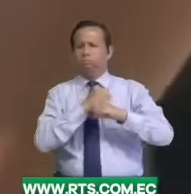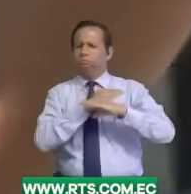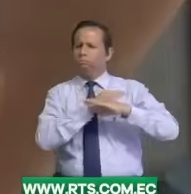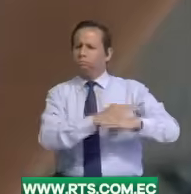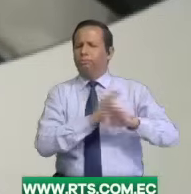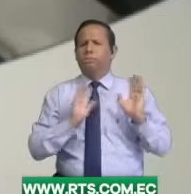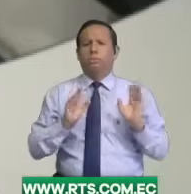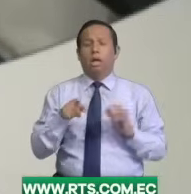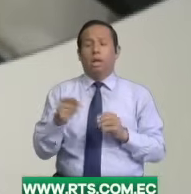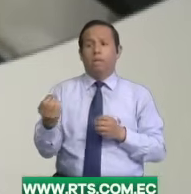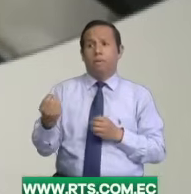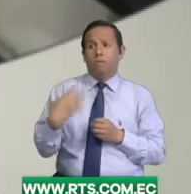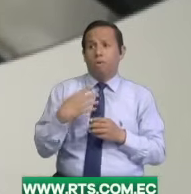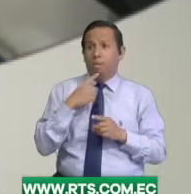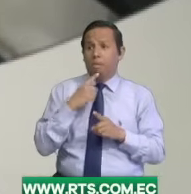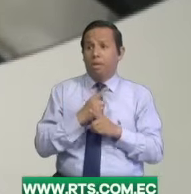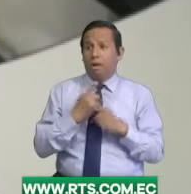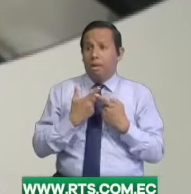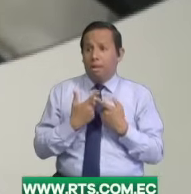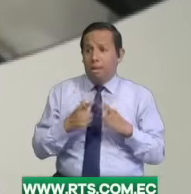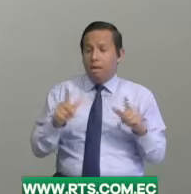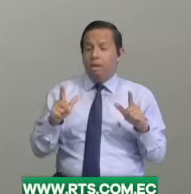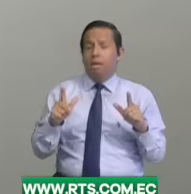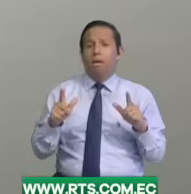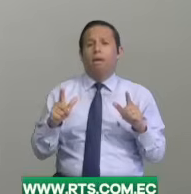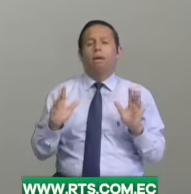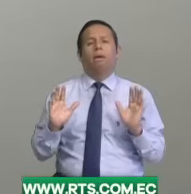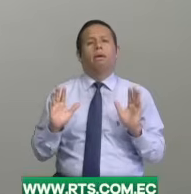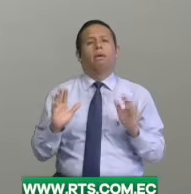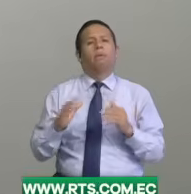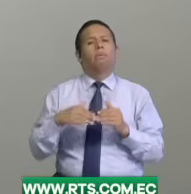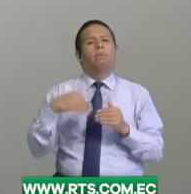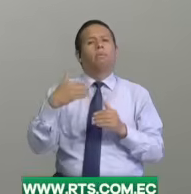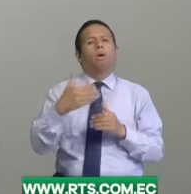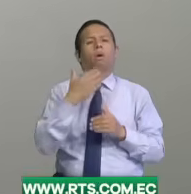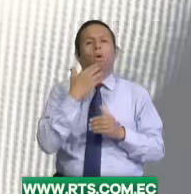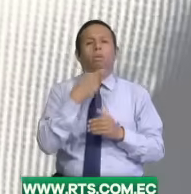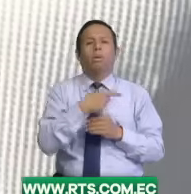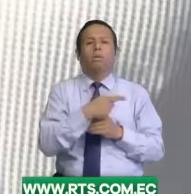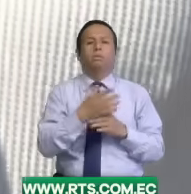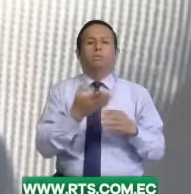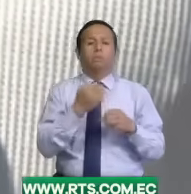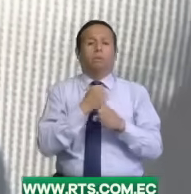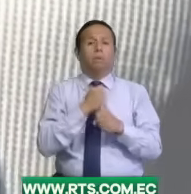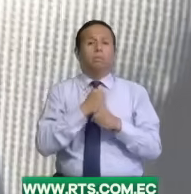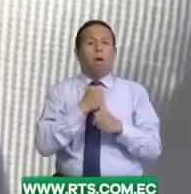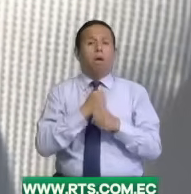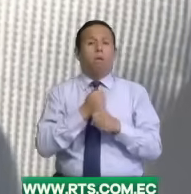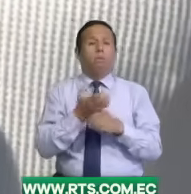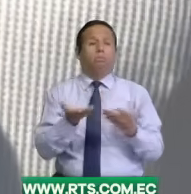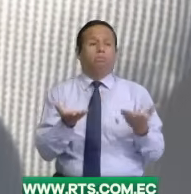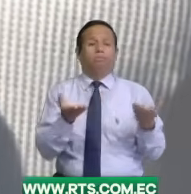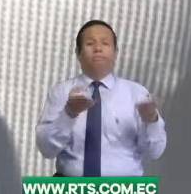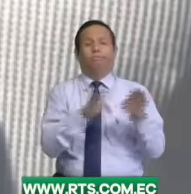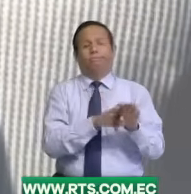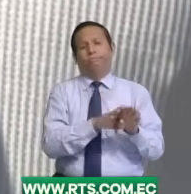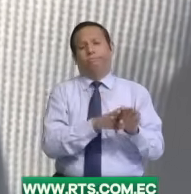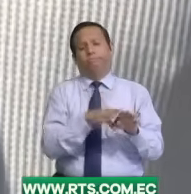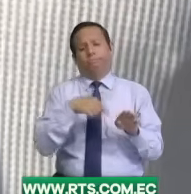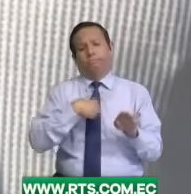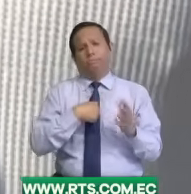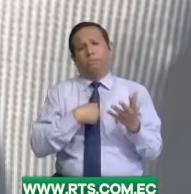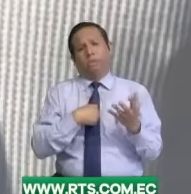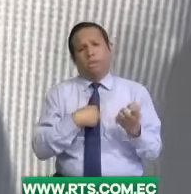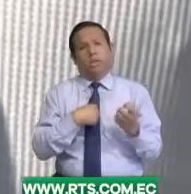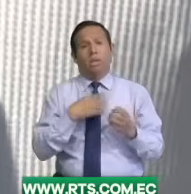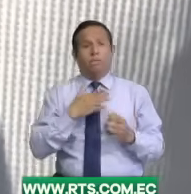noticia, por delante todo se desmoronó. Tuvo que cerrar su emprendimiento. Y tenía muchos sueños. Mi esposa que se